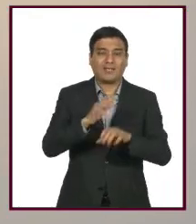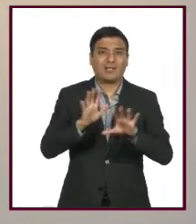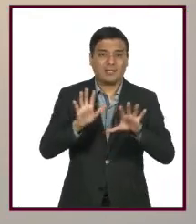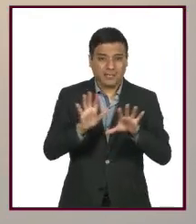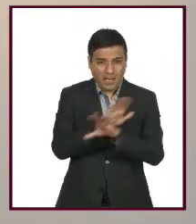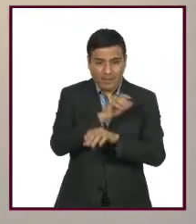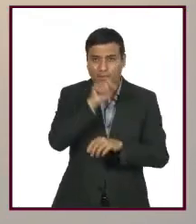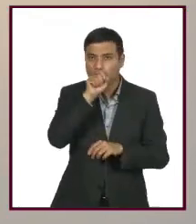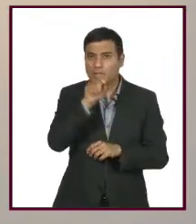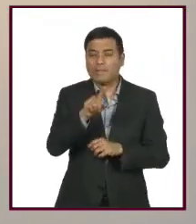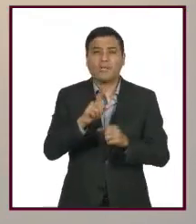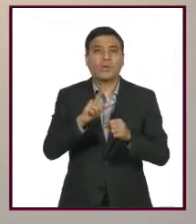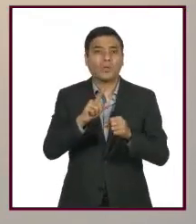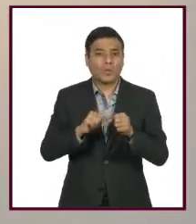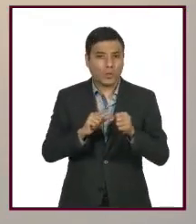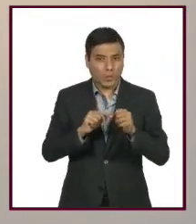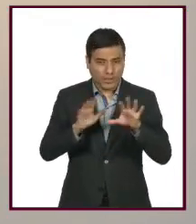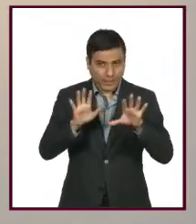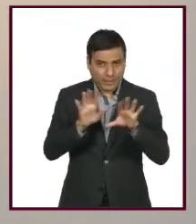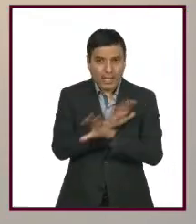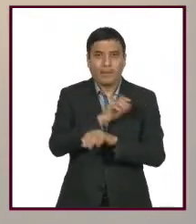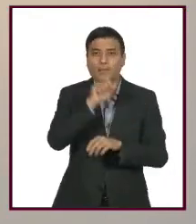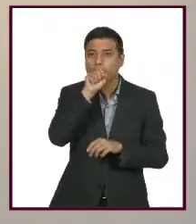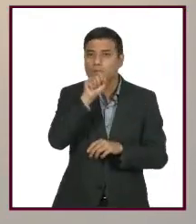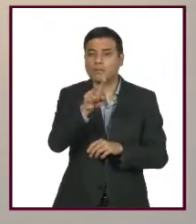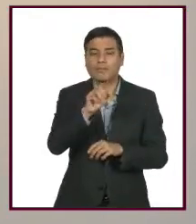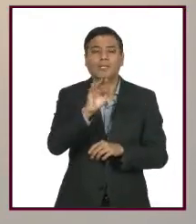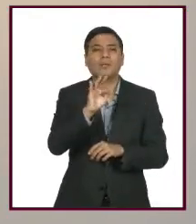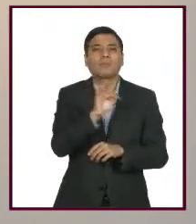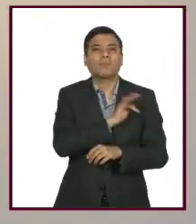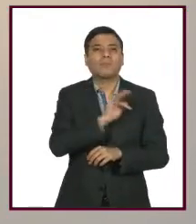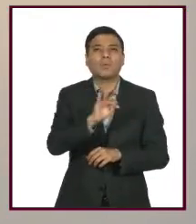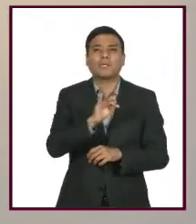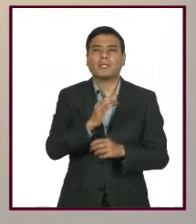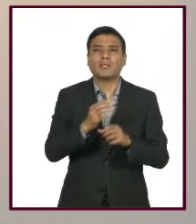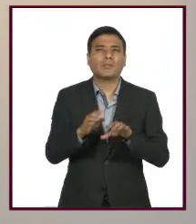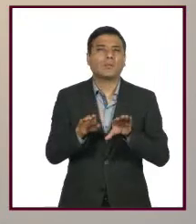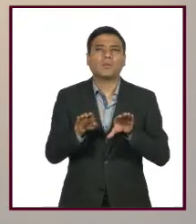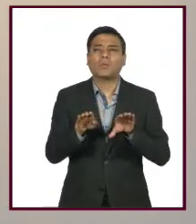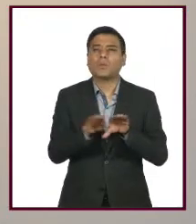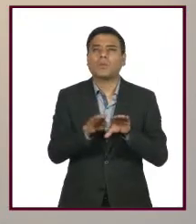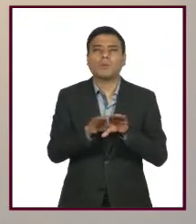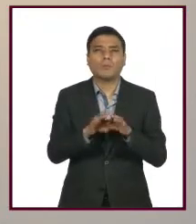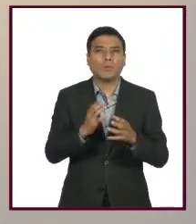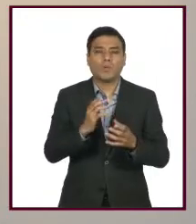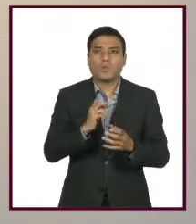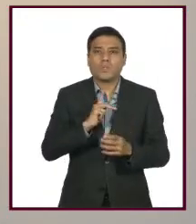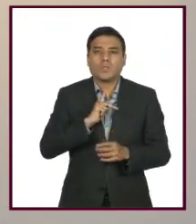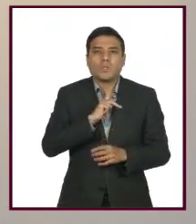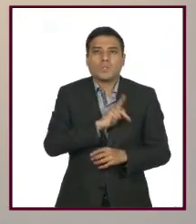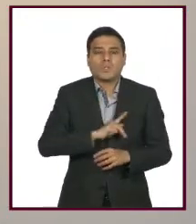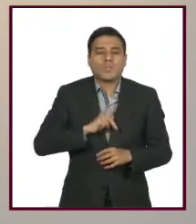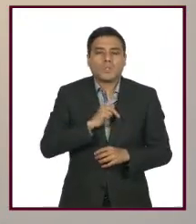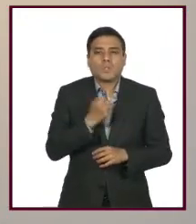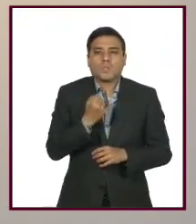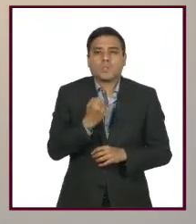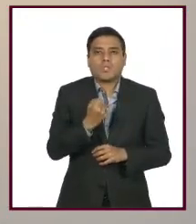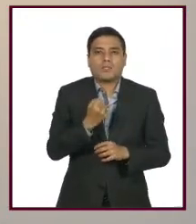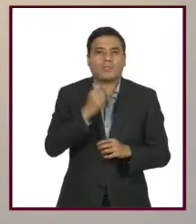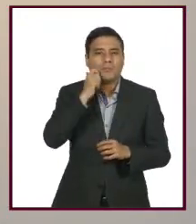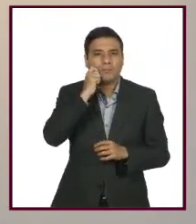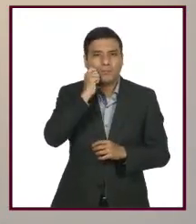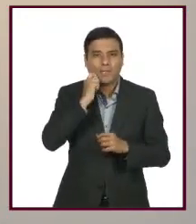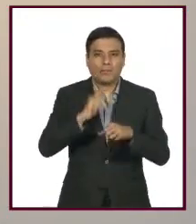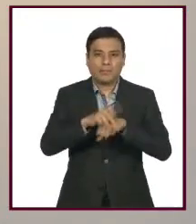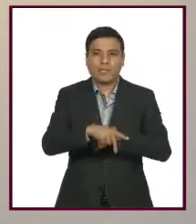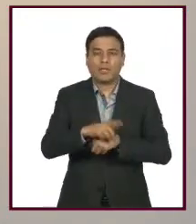en la coloración, incluso en síntomas de intoxicación aguda, pues pueden estar con la piel como más roja,